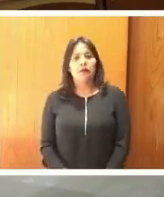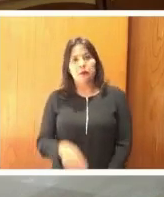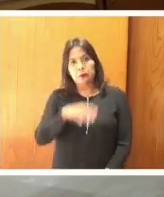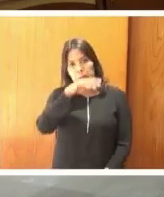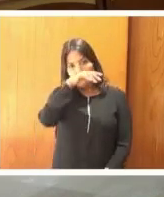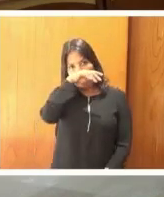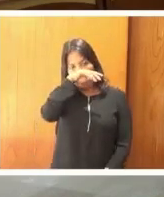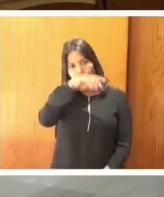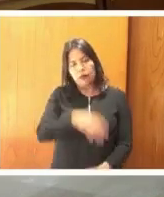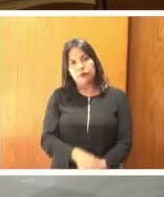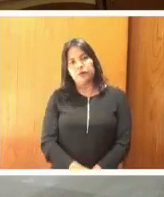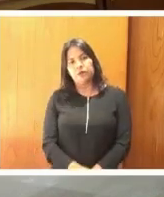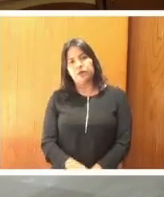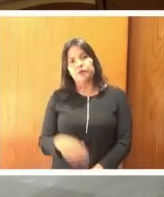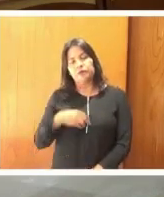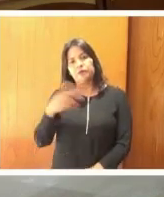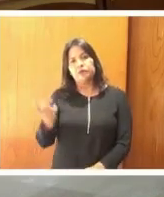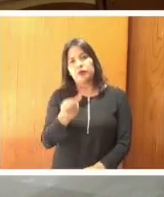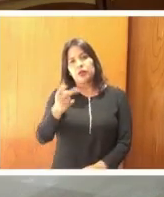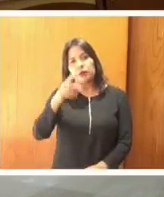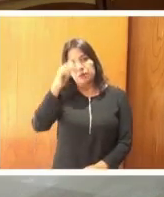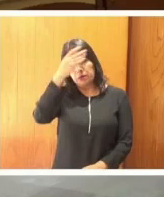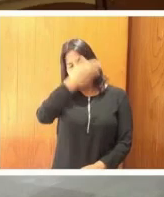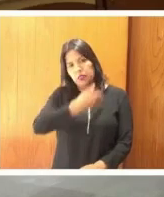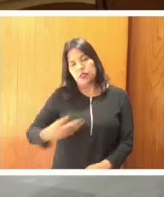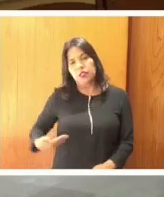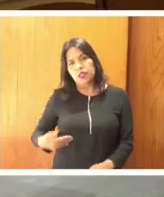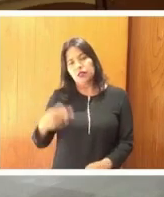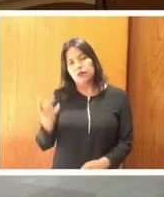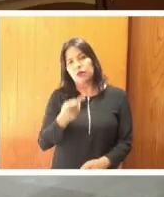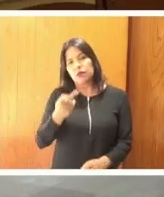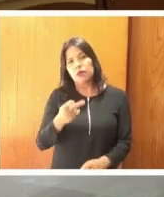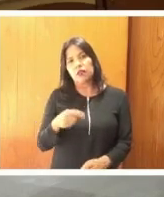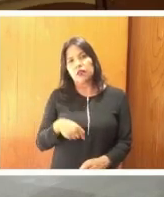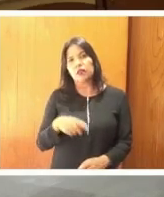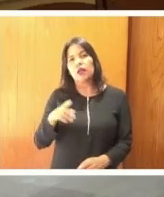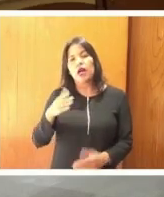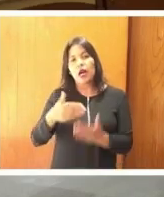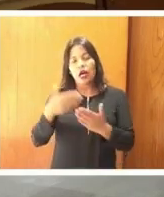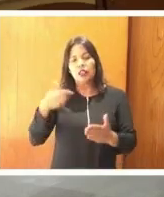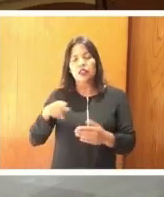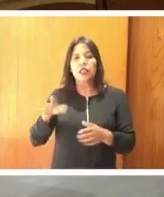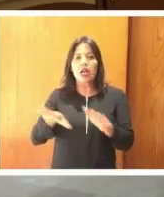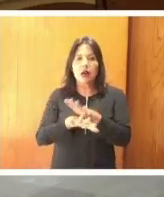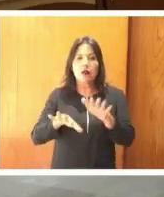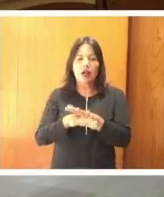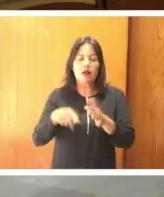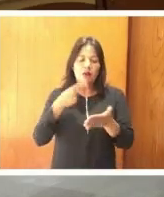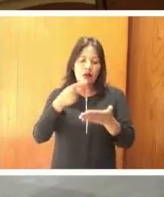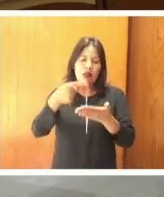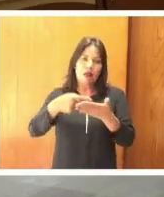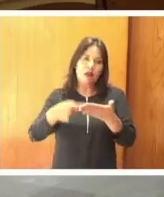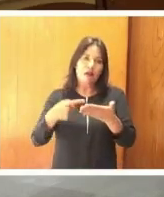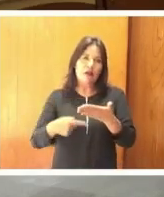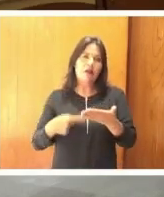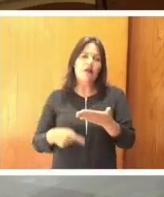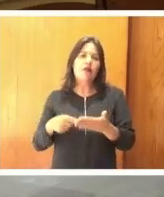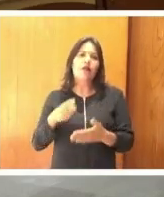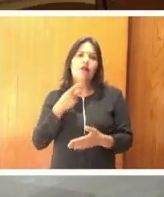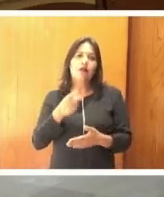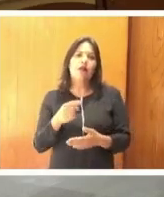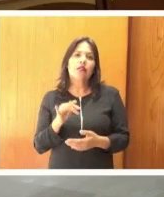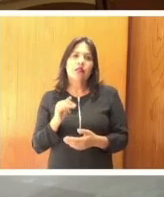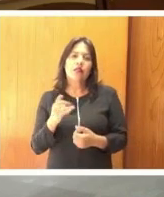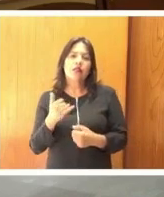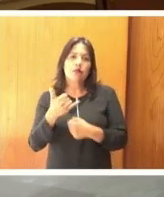Con gusto, comisionado presidente, comisionadas y comisionados, de conformidad con las modificaciones que sufrió nuestro orden del día y con el proyecto que se sometió a